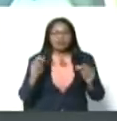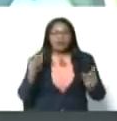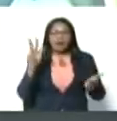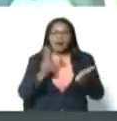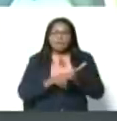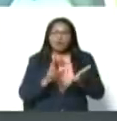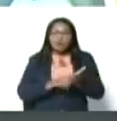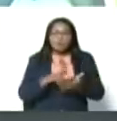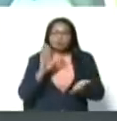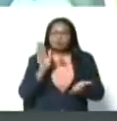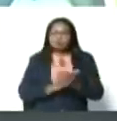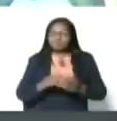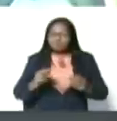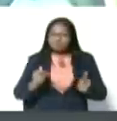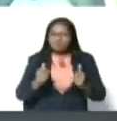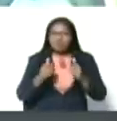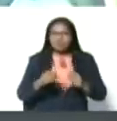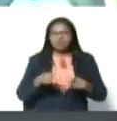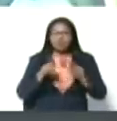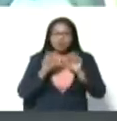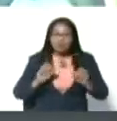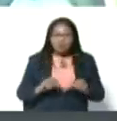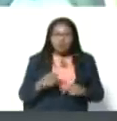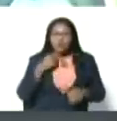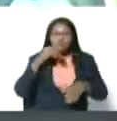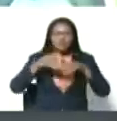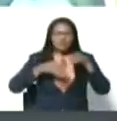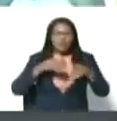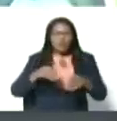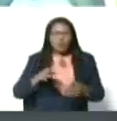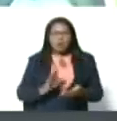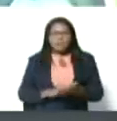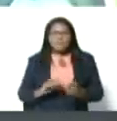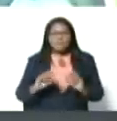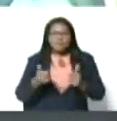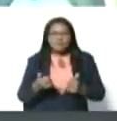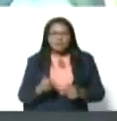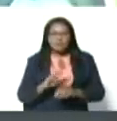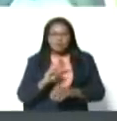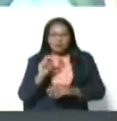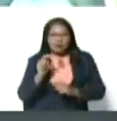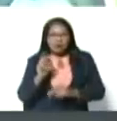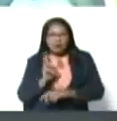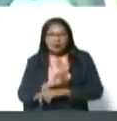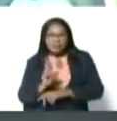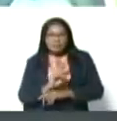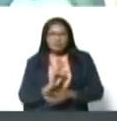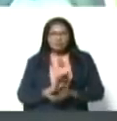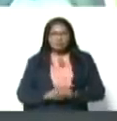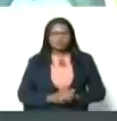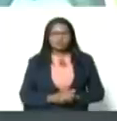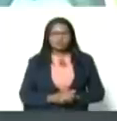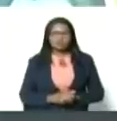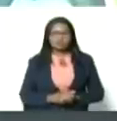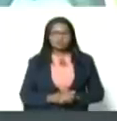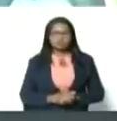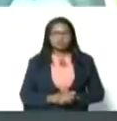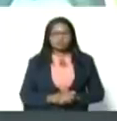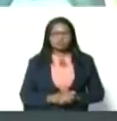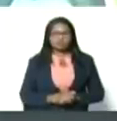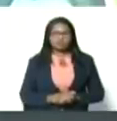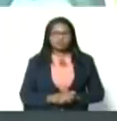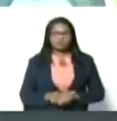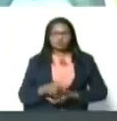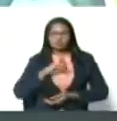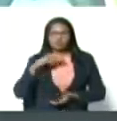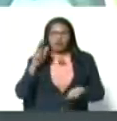eso es cayendo y corriendo, como dice la iguana. Cayendo y corriendo, como hace la iguana. Acabo